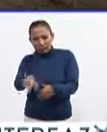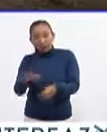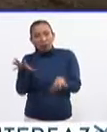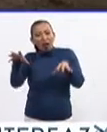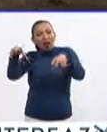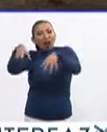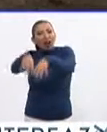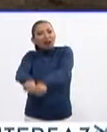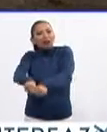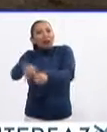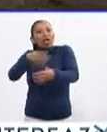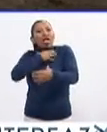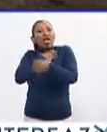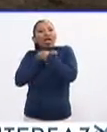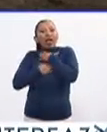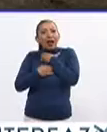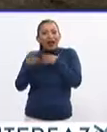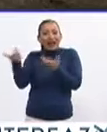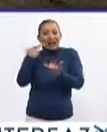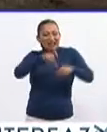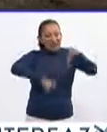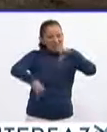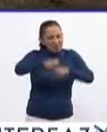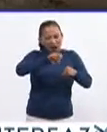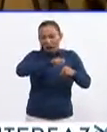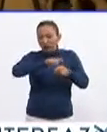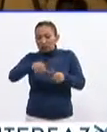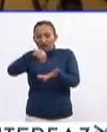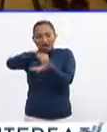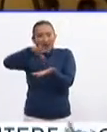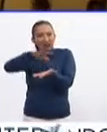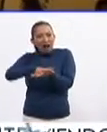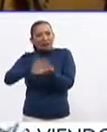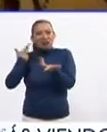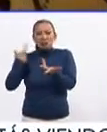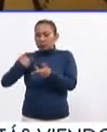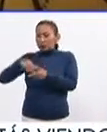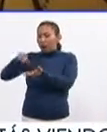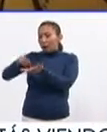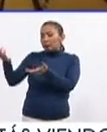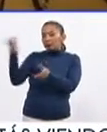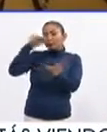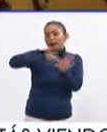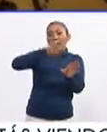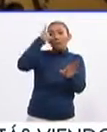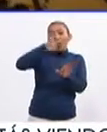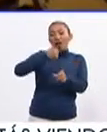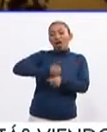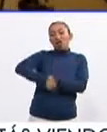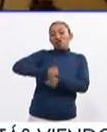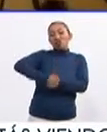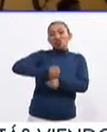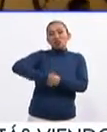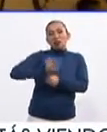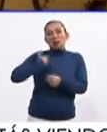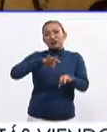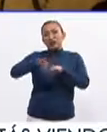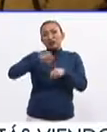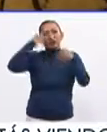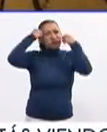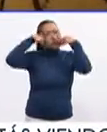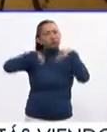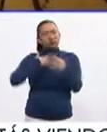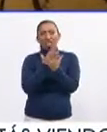los están sofocando, que utilizan químicos, que contratan a los jornaleros para someterlos a condiciones de